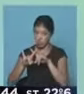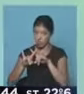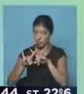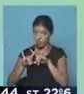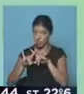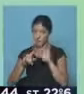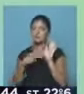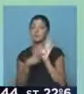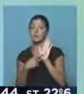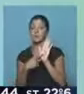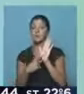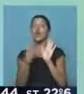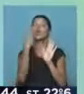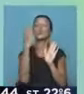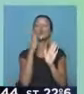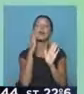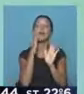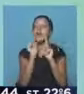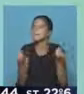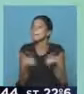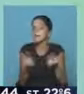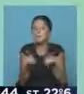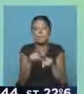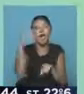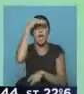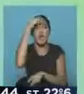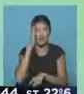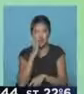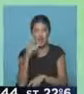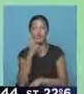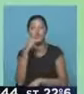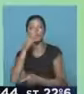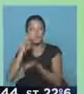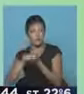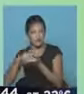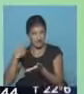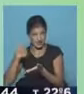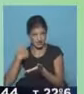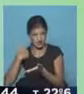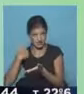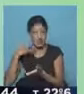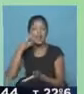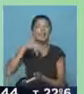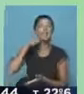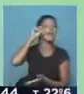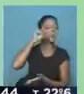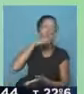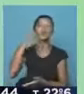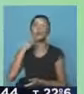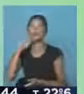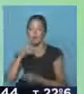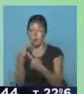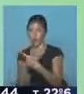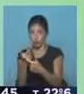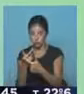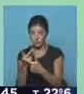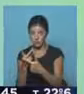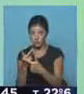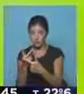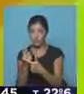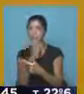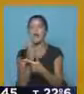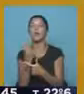libro que se llama Dos caras de una misma Corea, que está escrito por dos argentinos, dos periodistas argentinos, Daniel Wiesenberg y Julián Barsaski. Cada uno de ellos fue a una de las